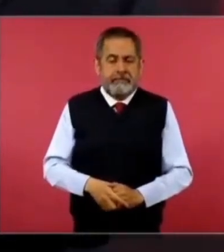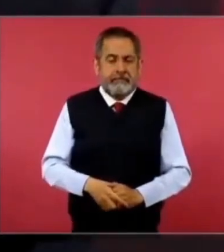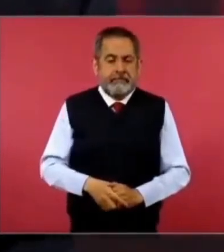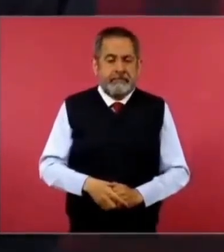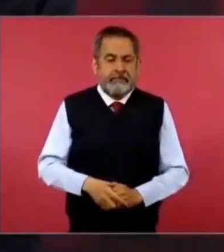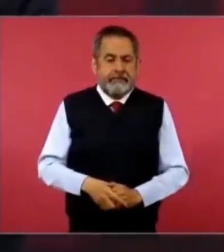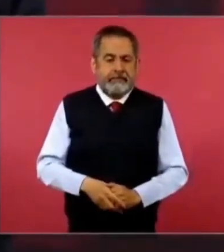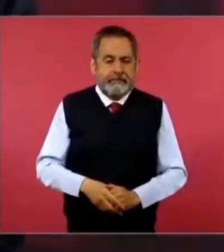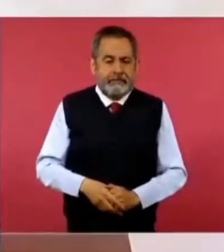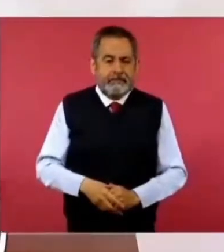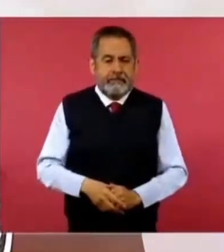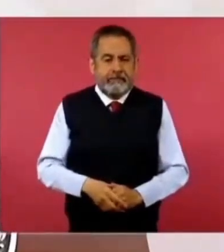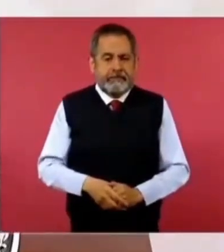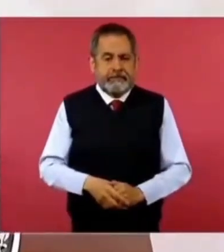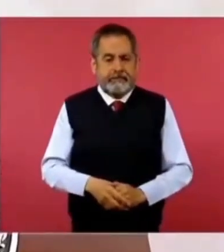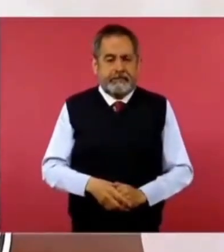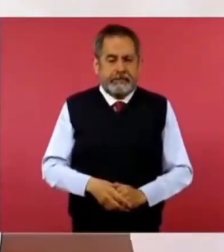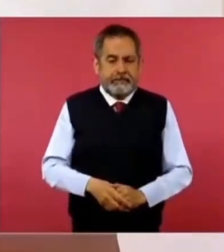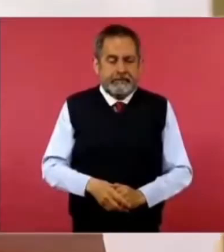se